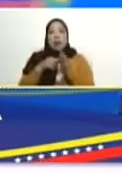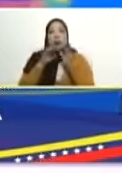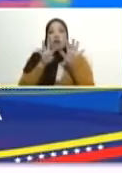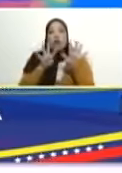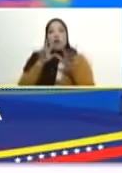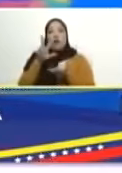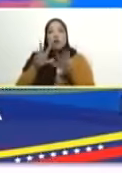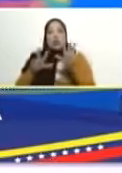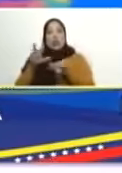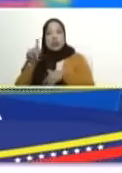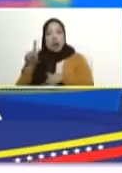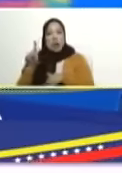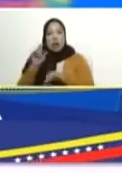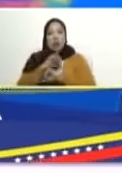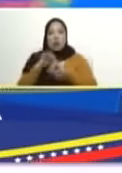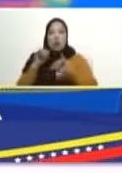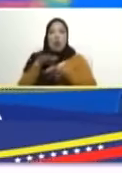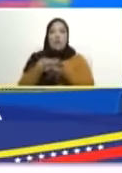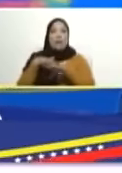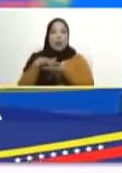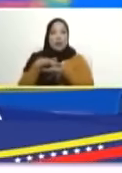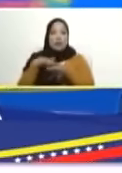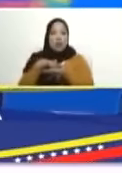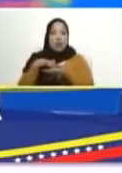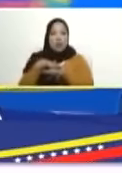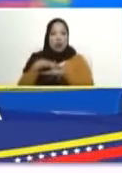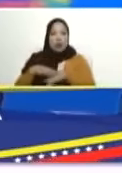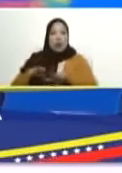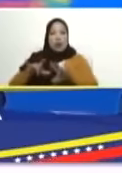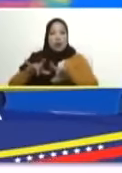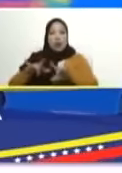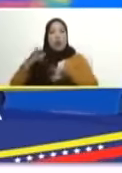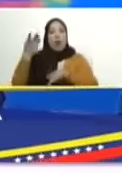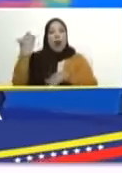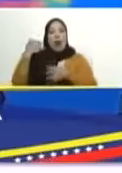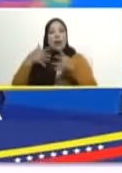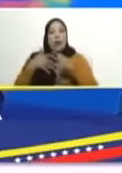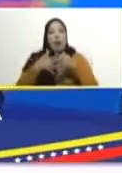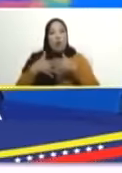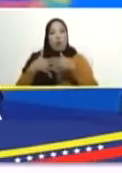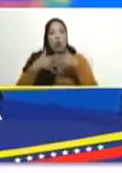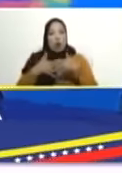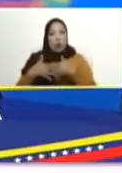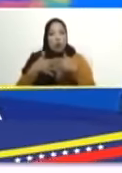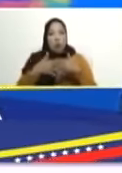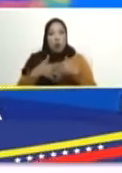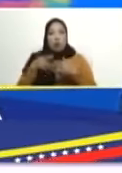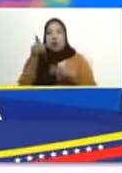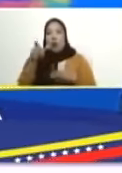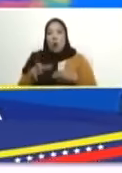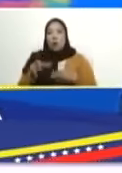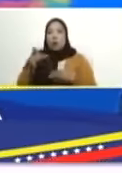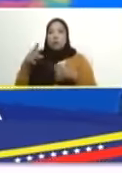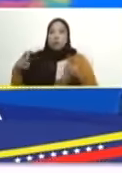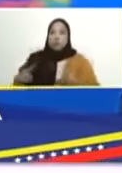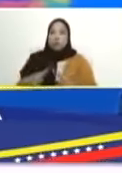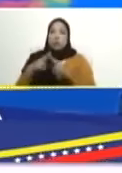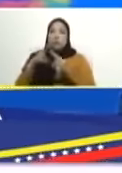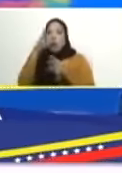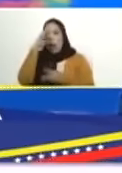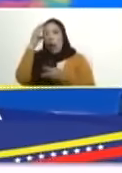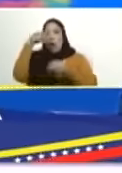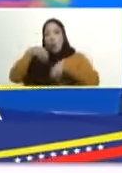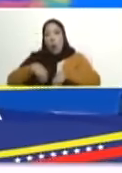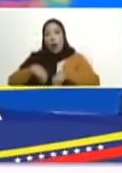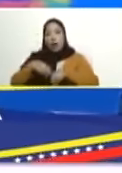ministro Chamberlain de Inglaterra y el secretario de Estado, que es el ministro de Relaciones Exteriores británico, Olney, se reunieron y llegaron a ese acuerdo.